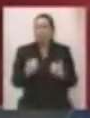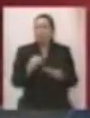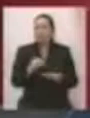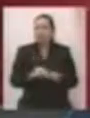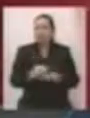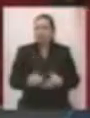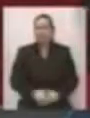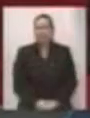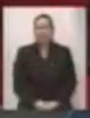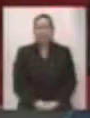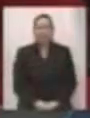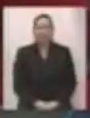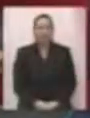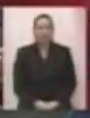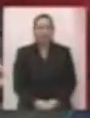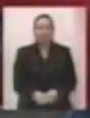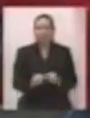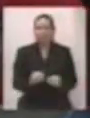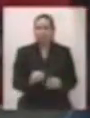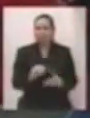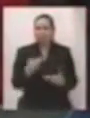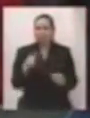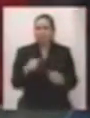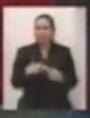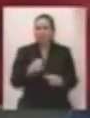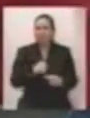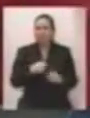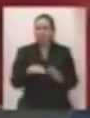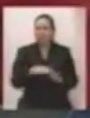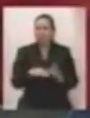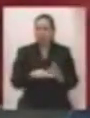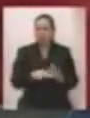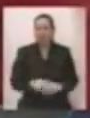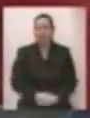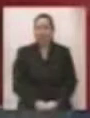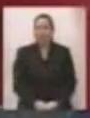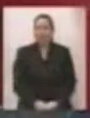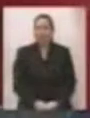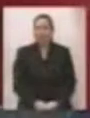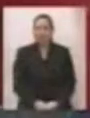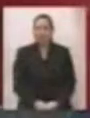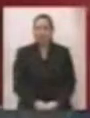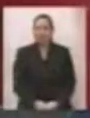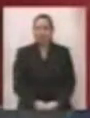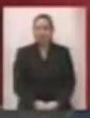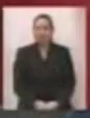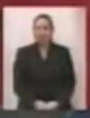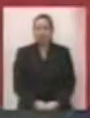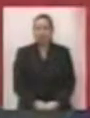medir el avance que vamos en relación al cumplimiento del objeto de la propia norma. Muchas gracias, presidente.